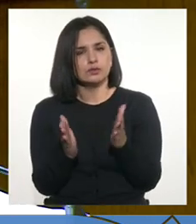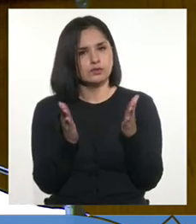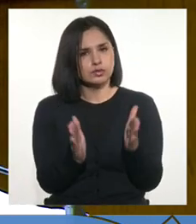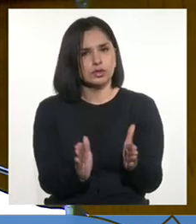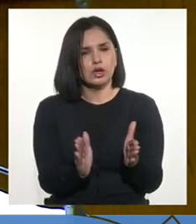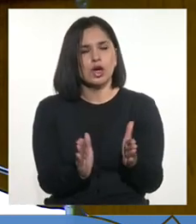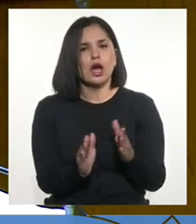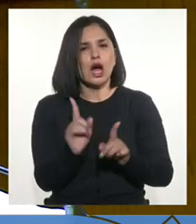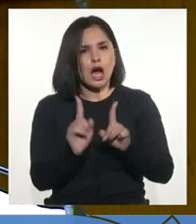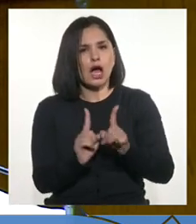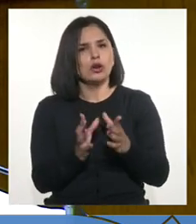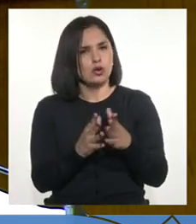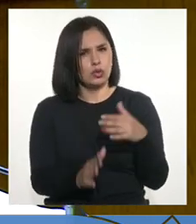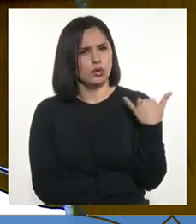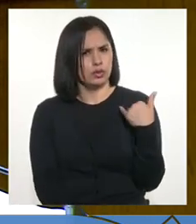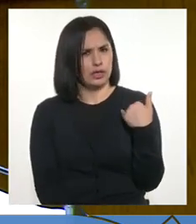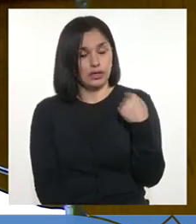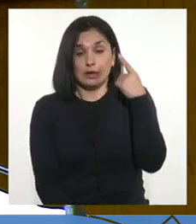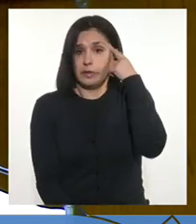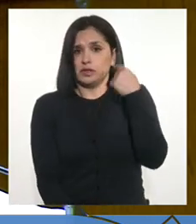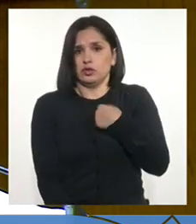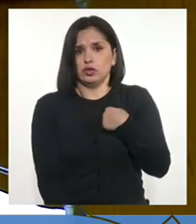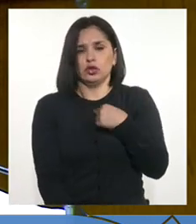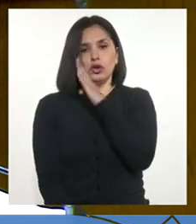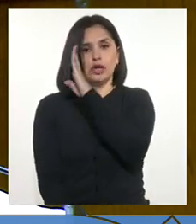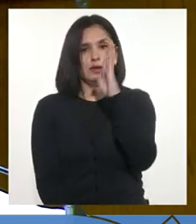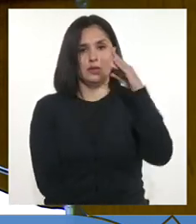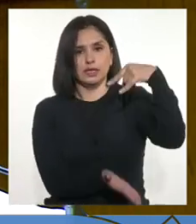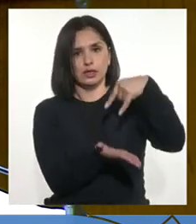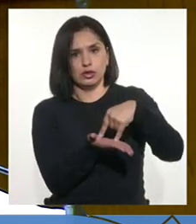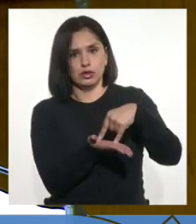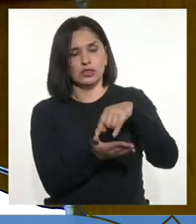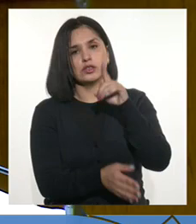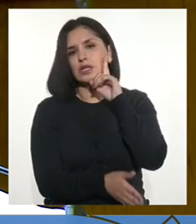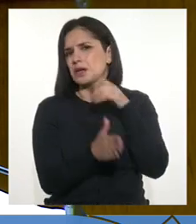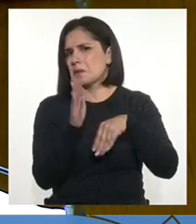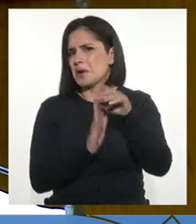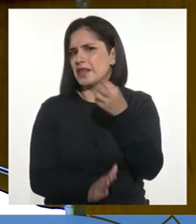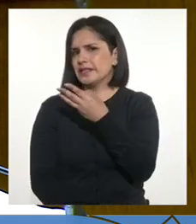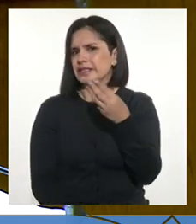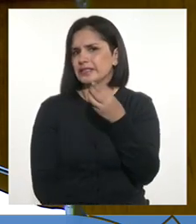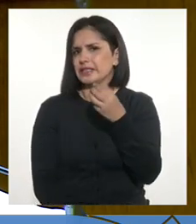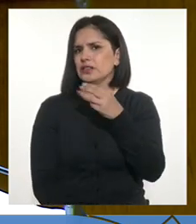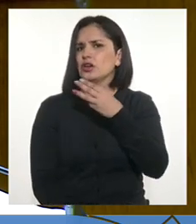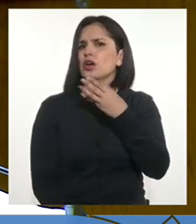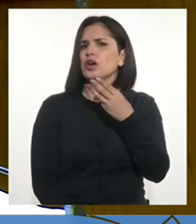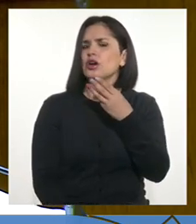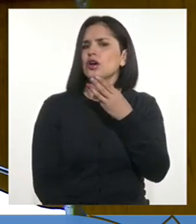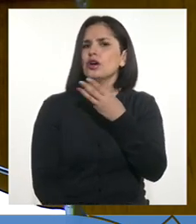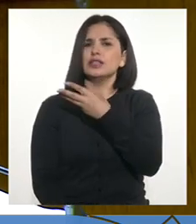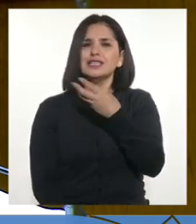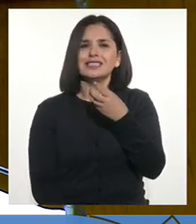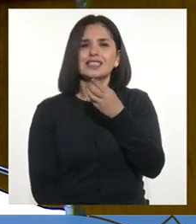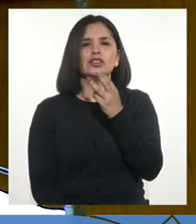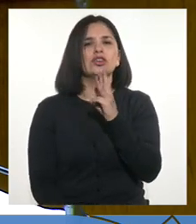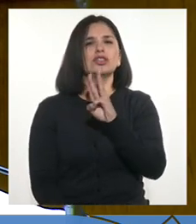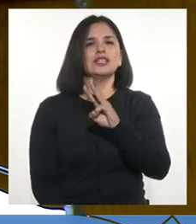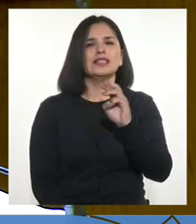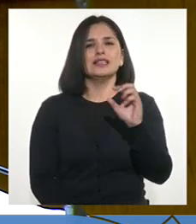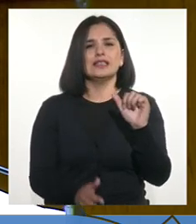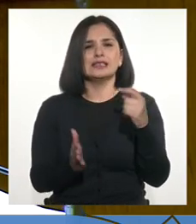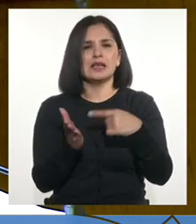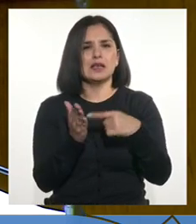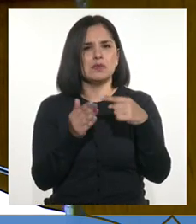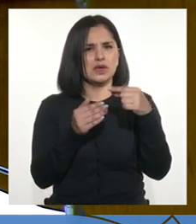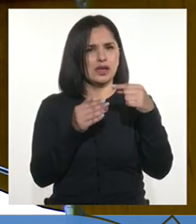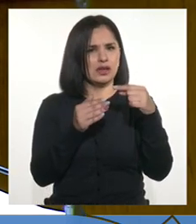que creo que es también significativo la biblioteca del congreso cuenta con más de 336 mil normas de diversas jerarquías